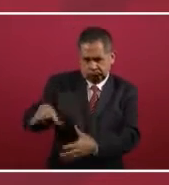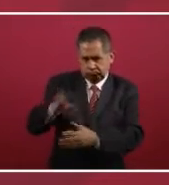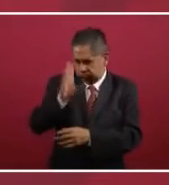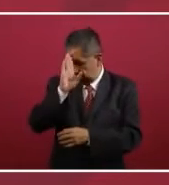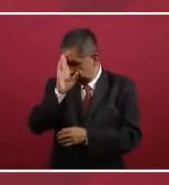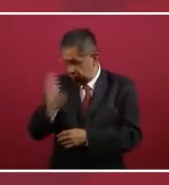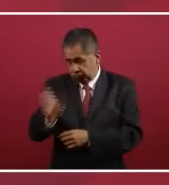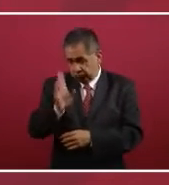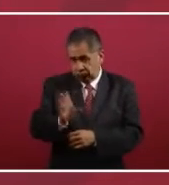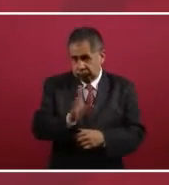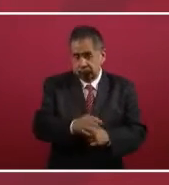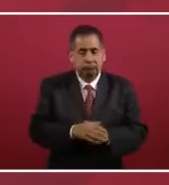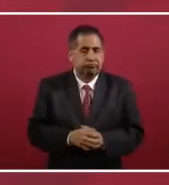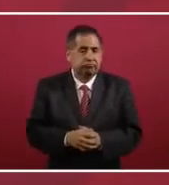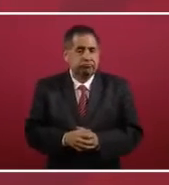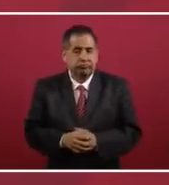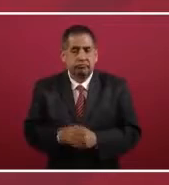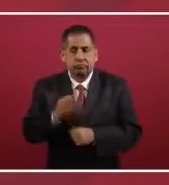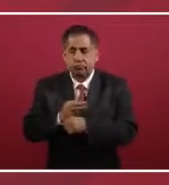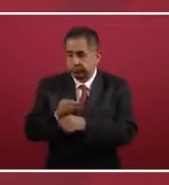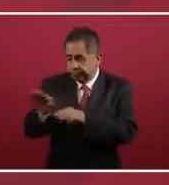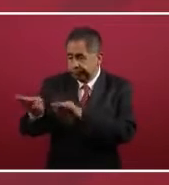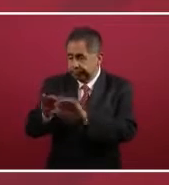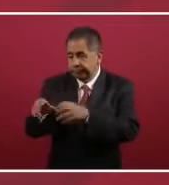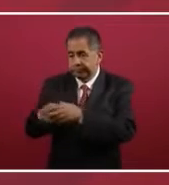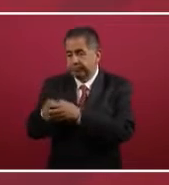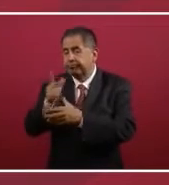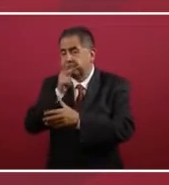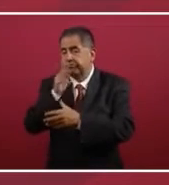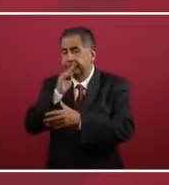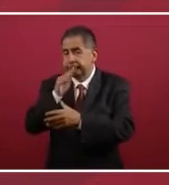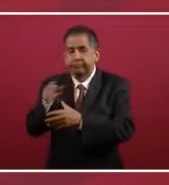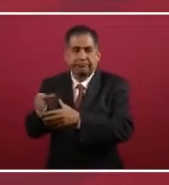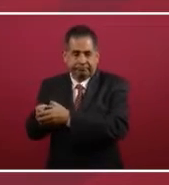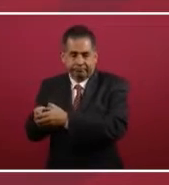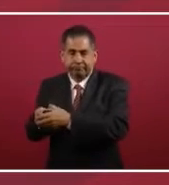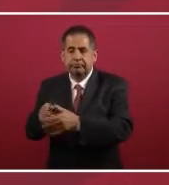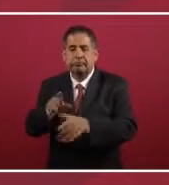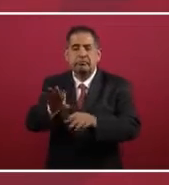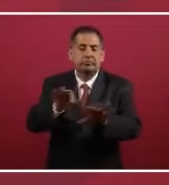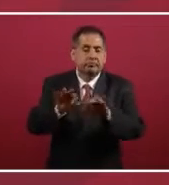integrando comités de padres de familia, de madres de familia,